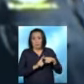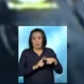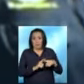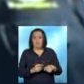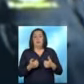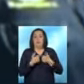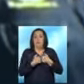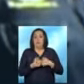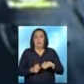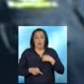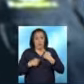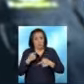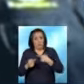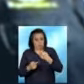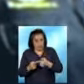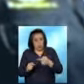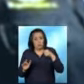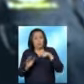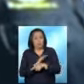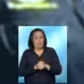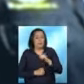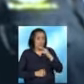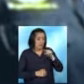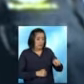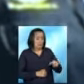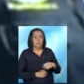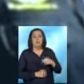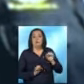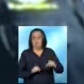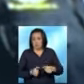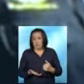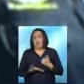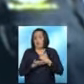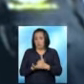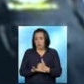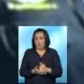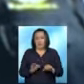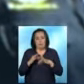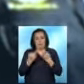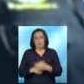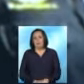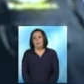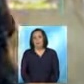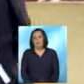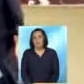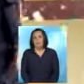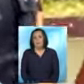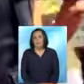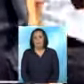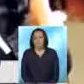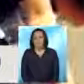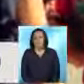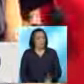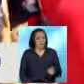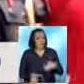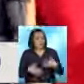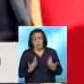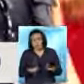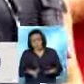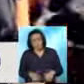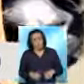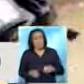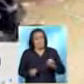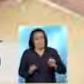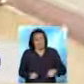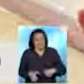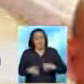enamorada confesó el crimen a la policía. Ella dijo que contó con la colaboración de su familia. No pudo seguir negándolo y confesó